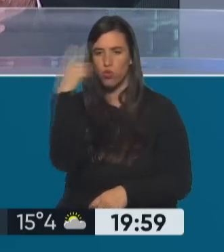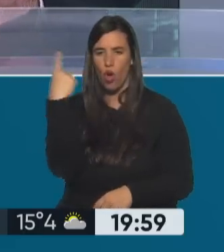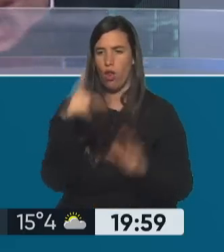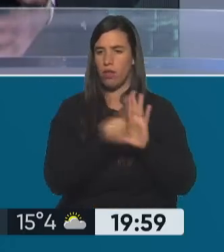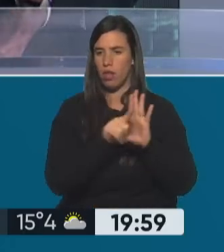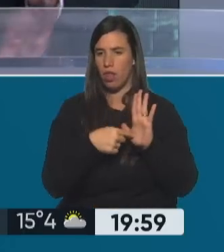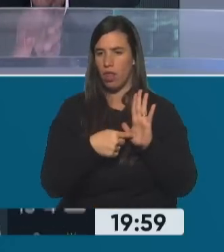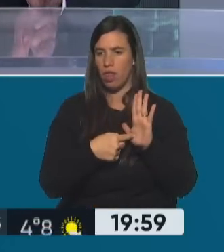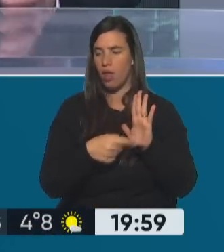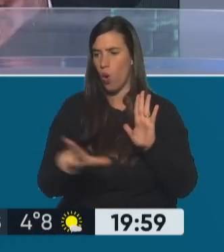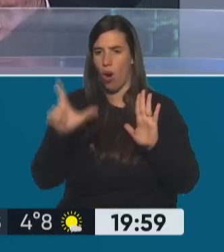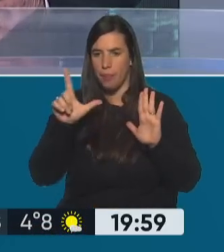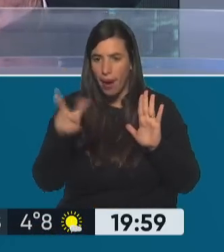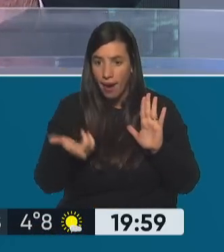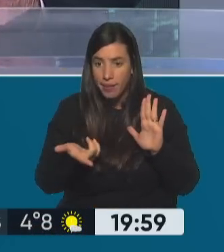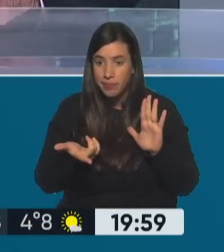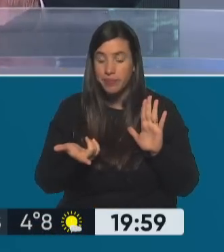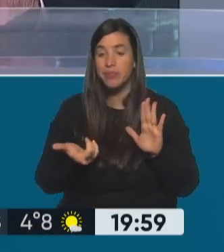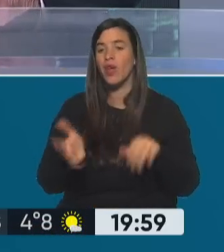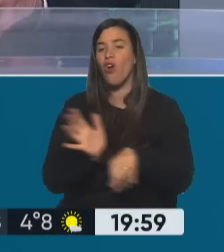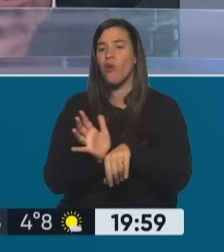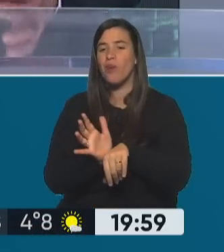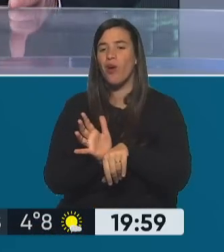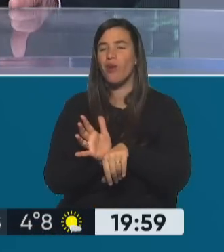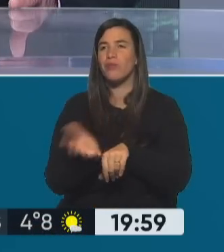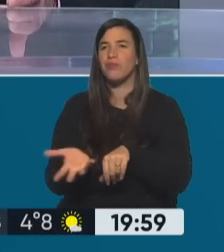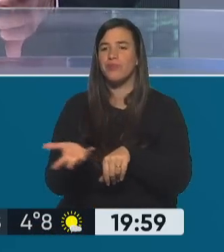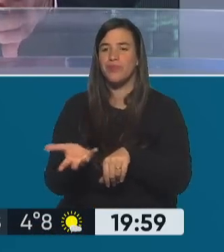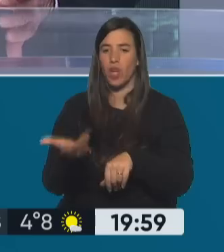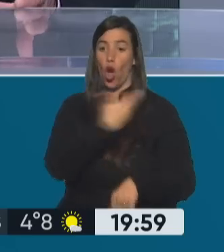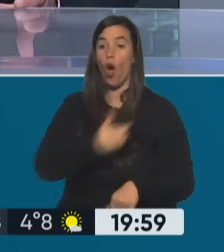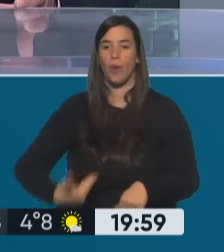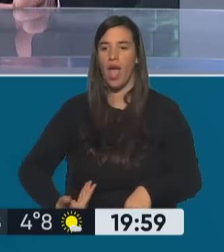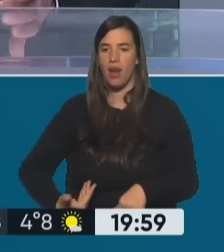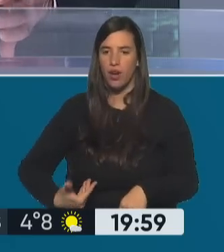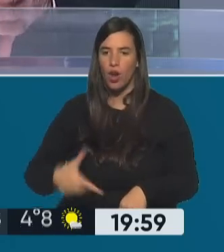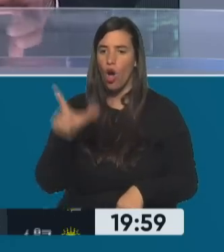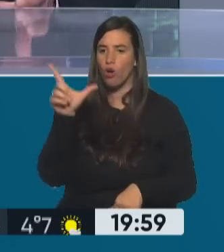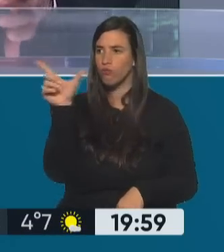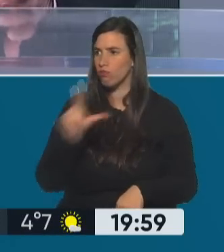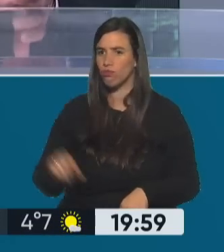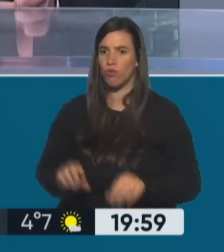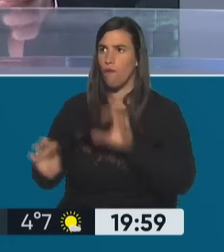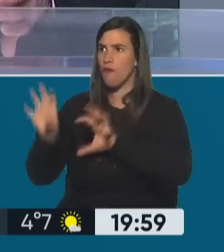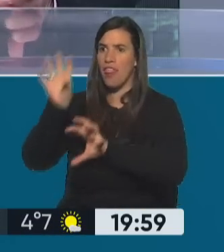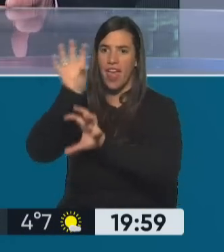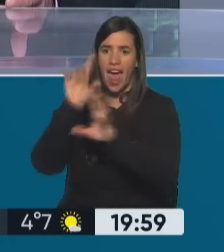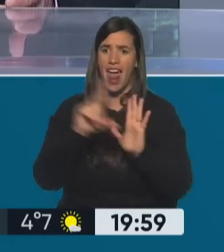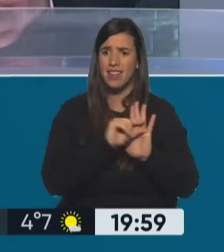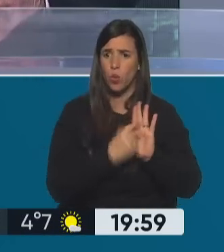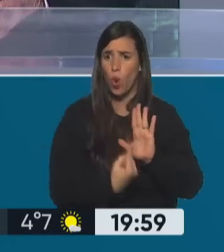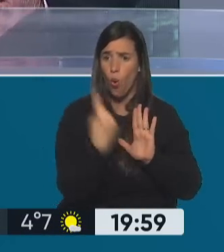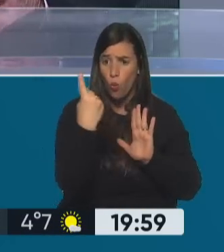provinciales, fregándose en el carácter de gobierno federal que ostenta por artículo 1 de